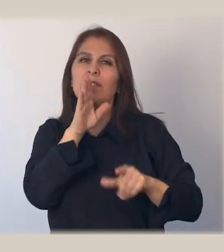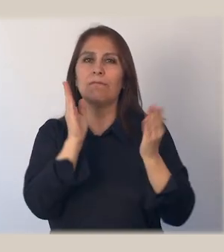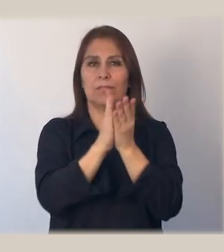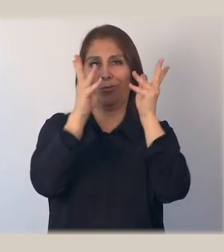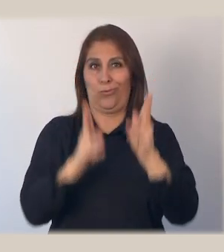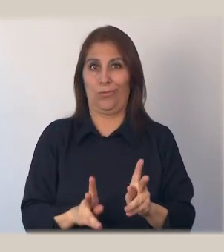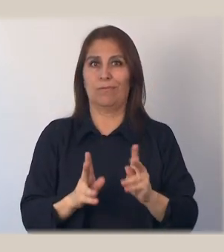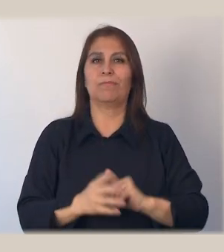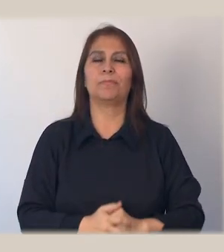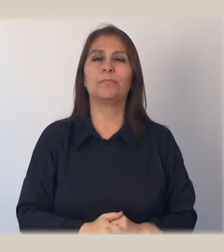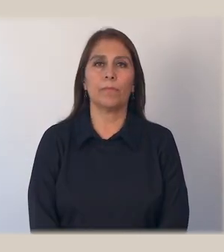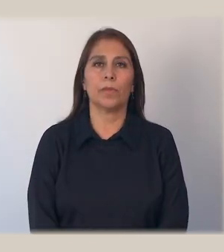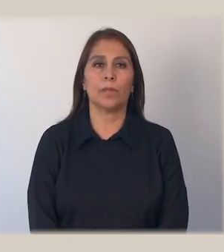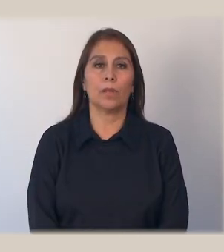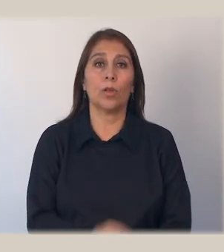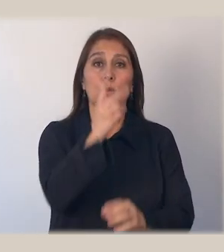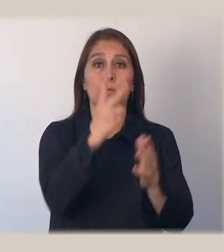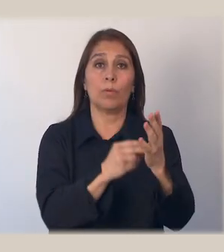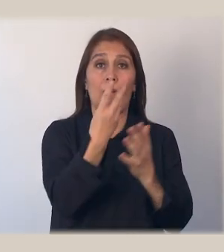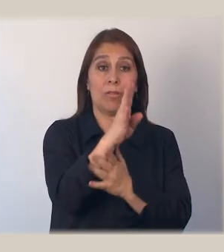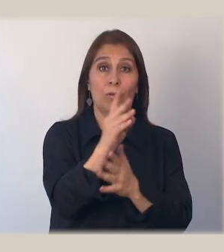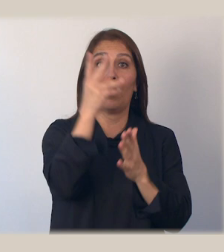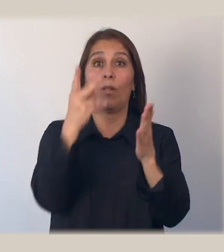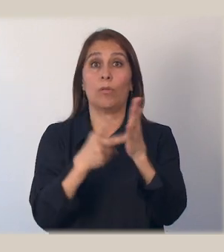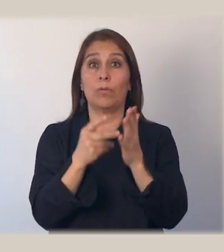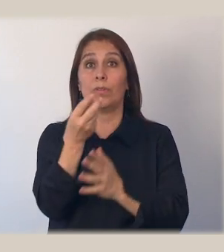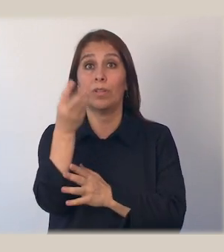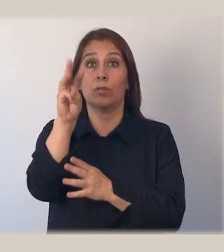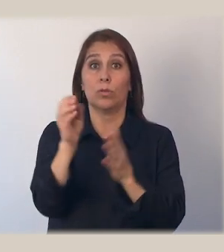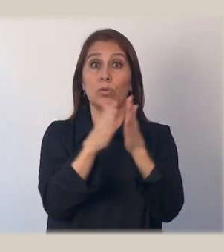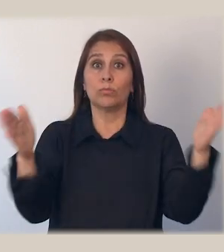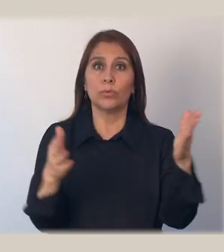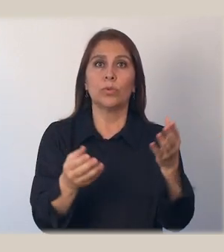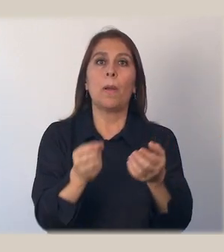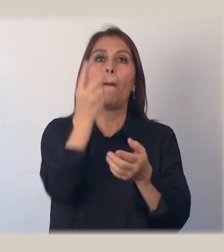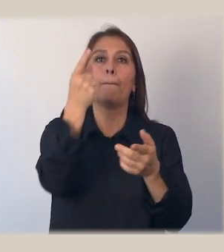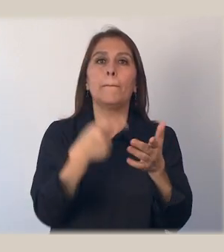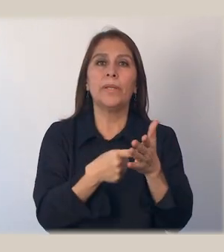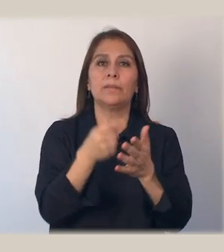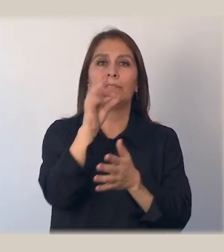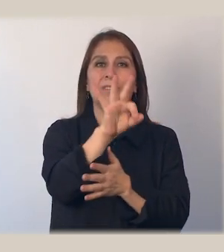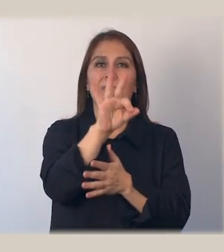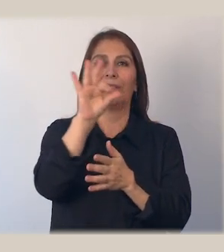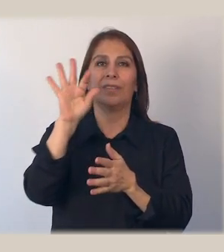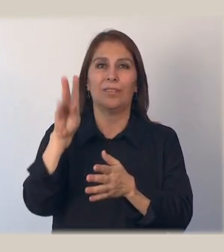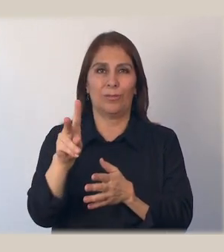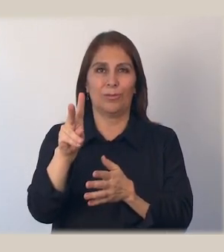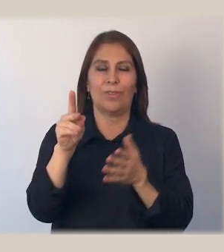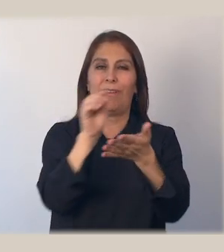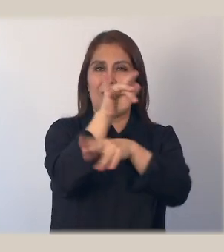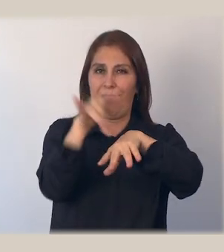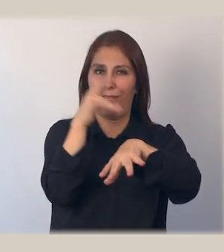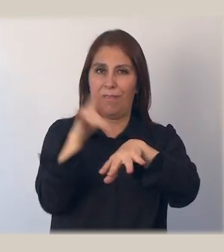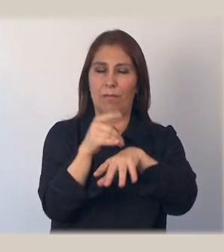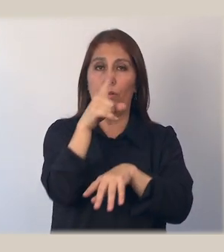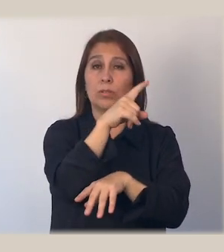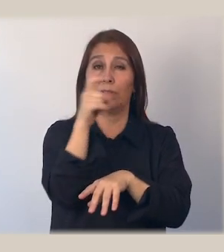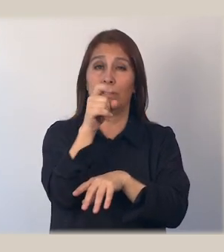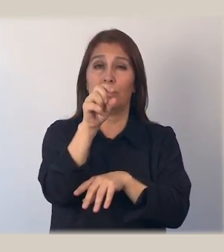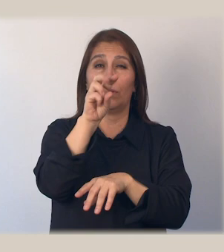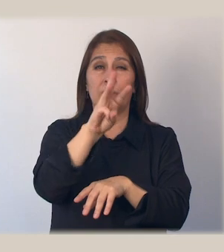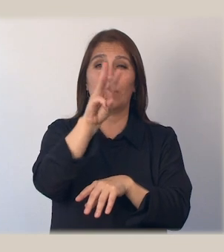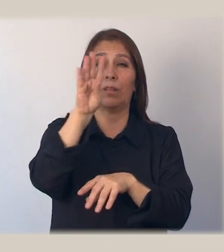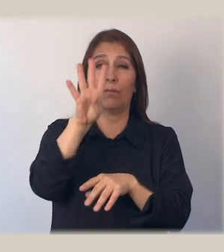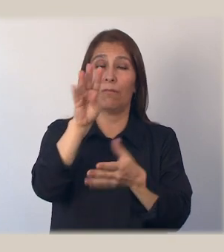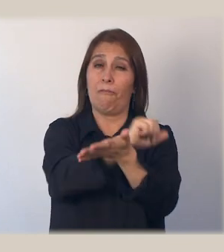estudiantes. Entre 2014 y 2018 en total se otorgaron 1.032 estímulos, 144 becas por mérito